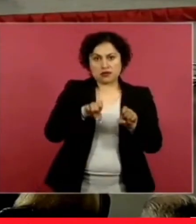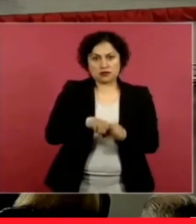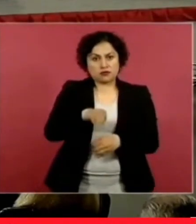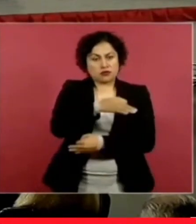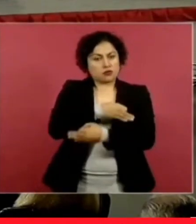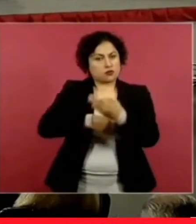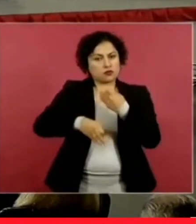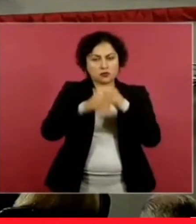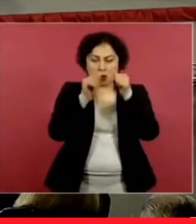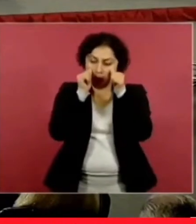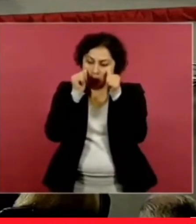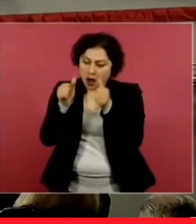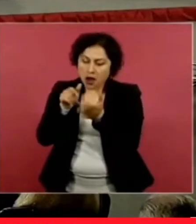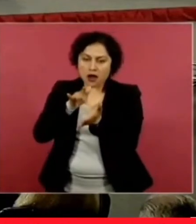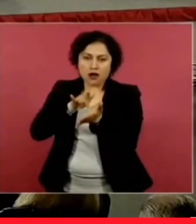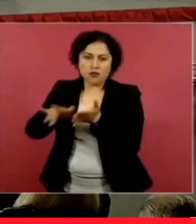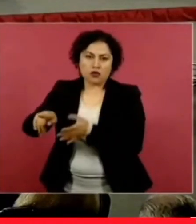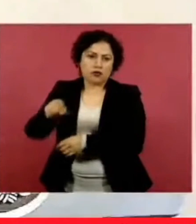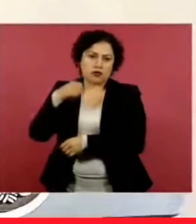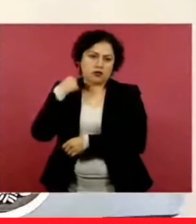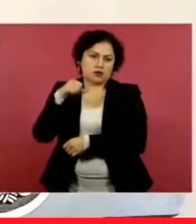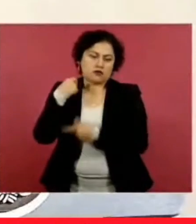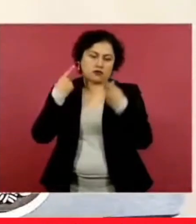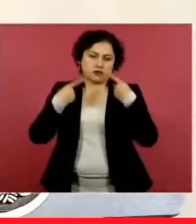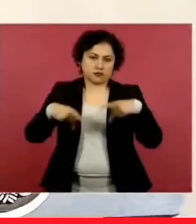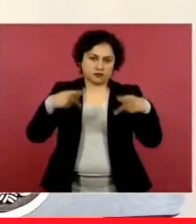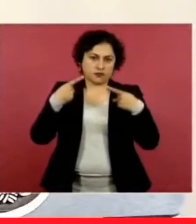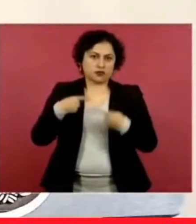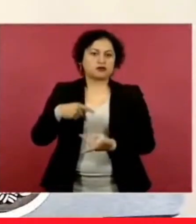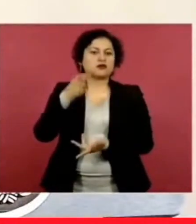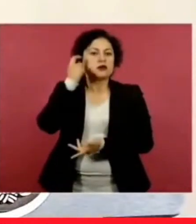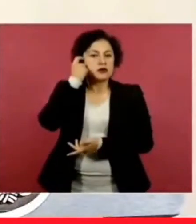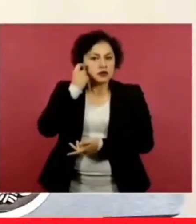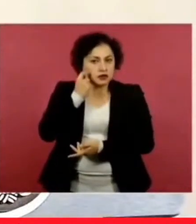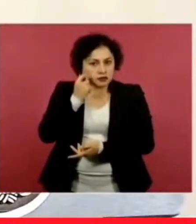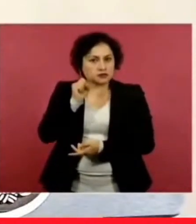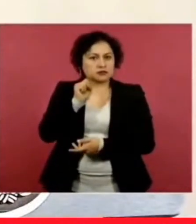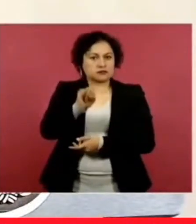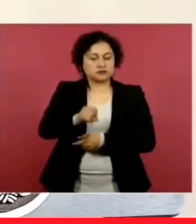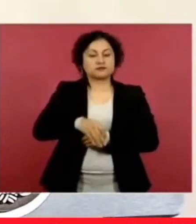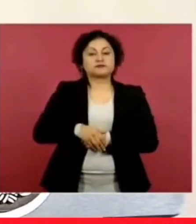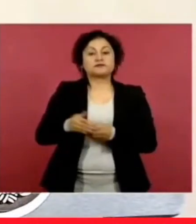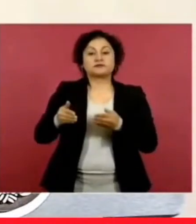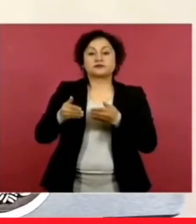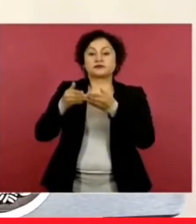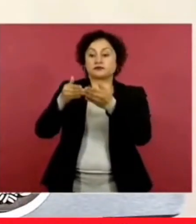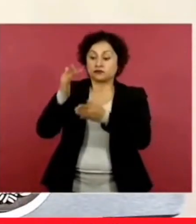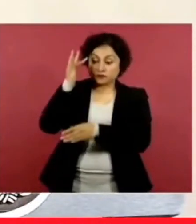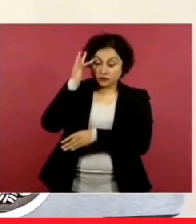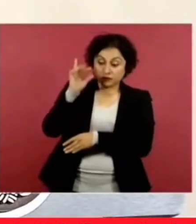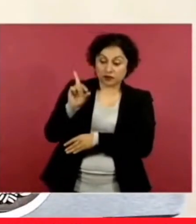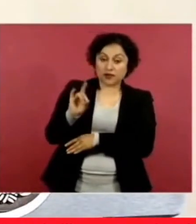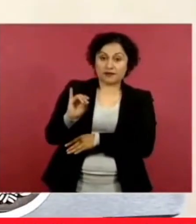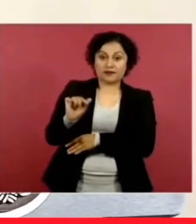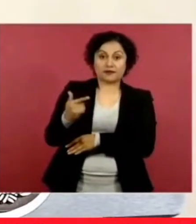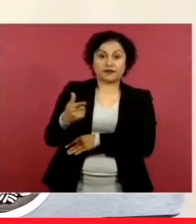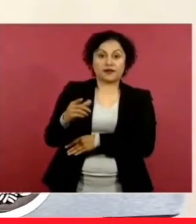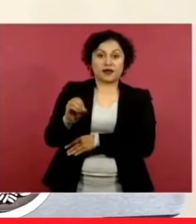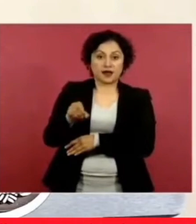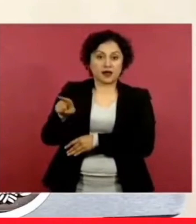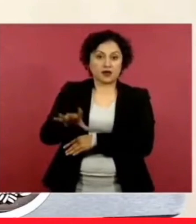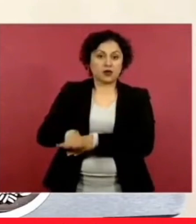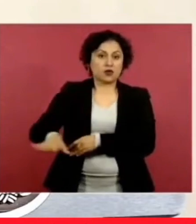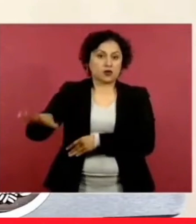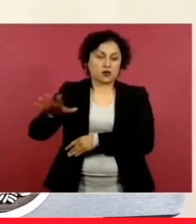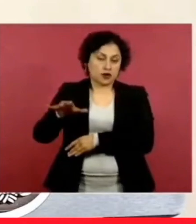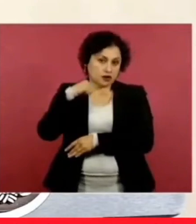acapulqueños y guerrerenses y en el fuerte de san diego ahí en pleno centro del histórico acapulco